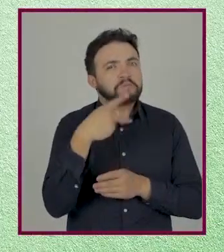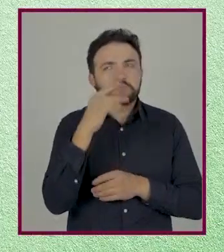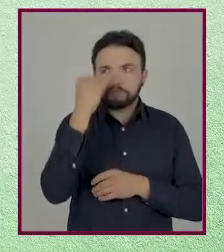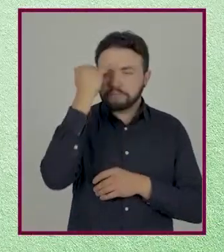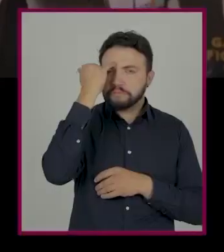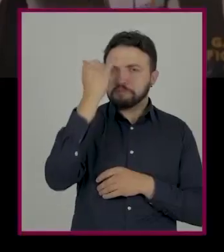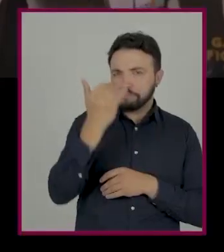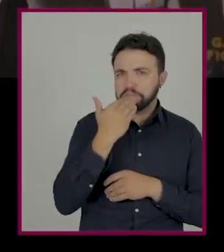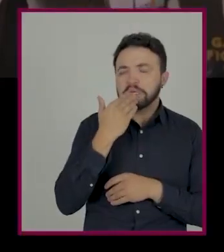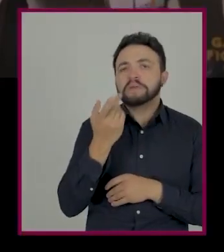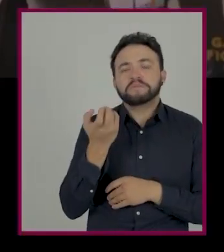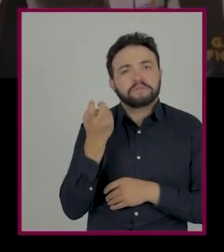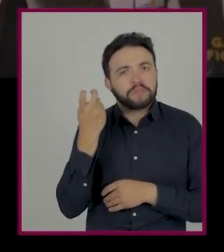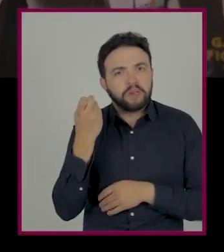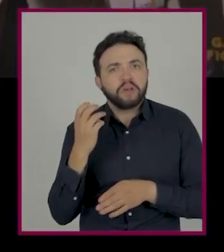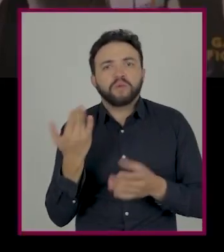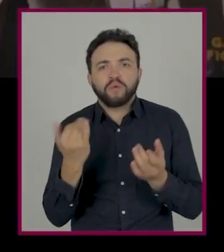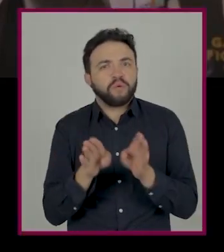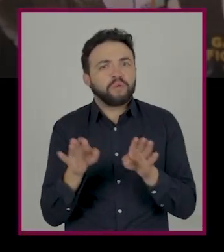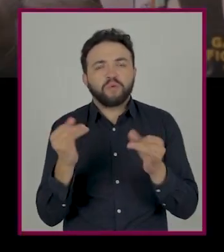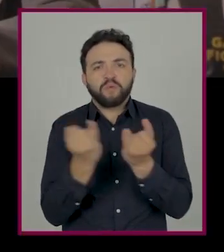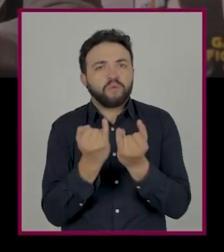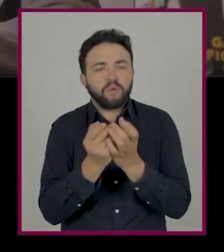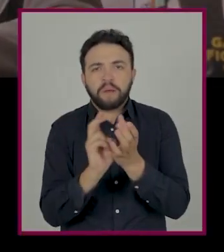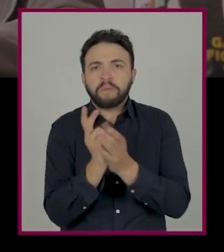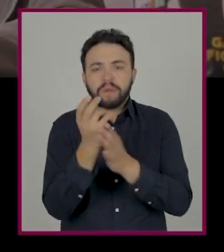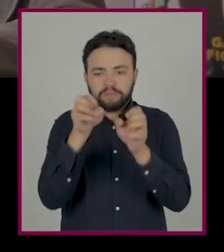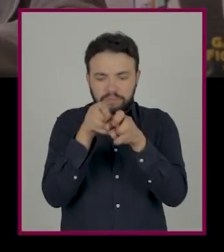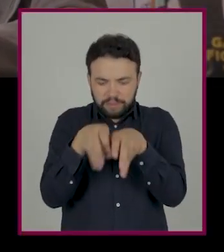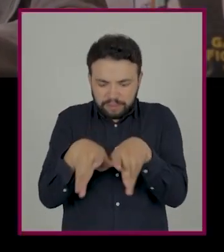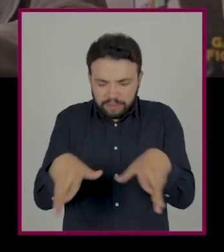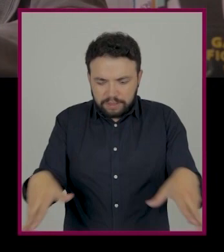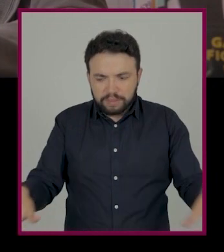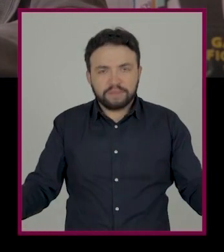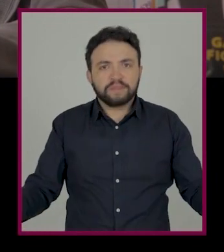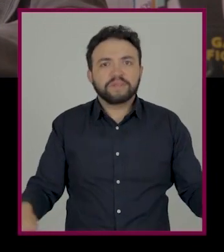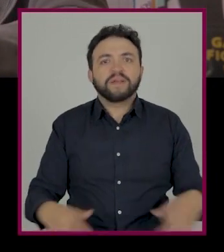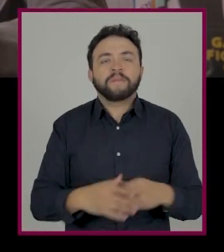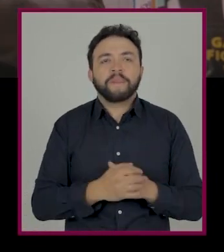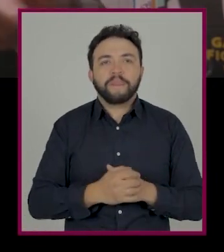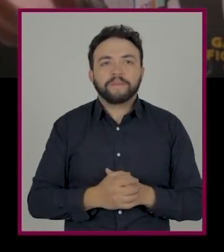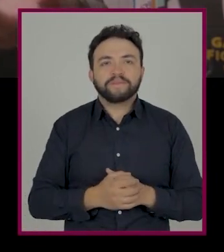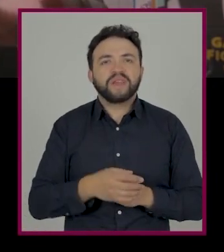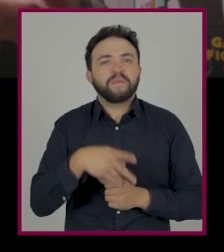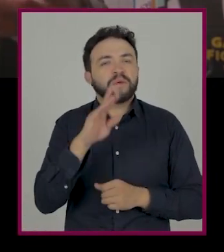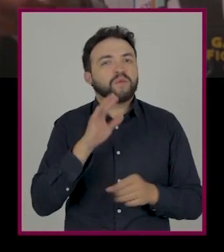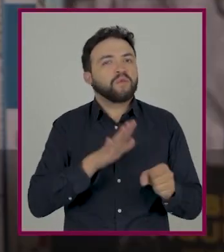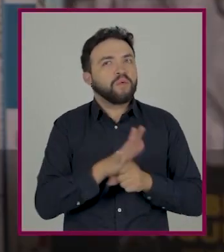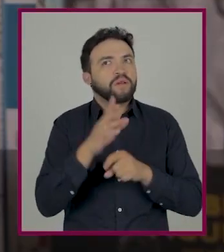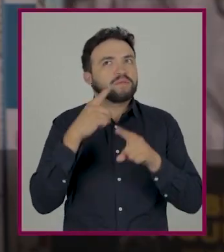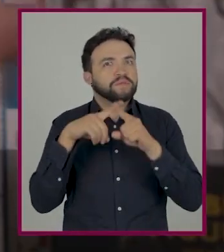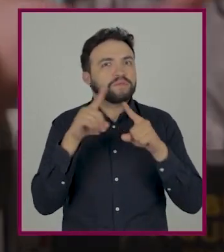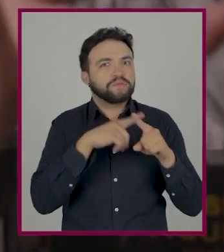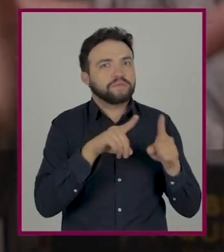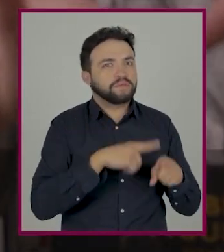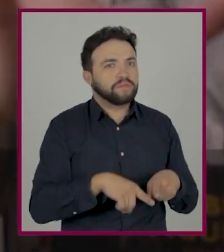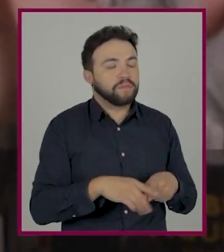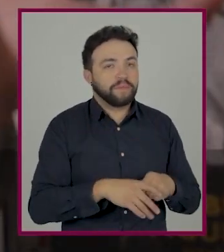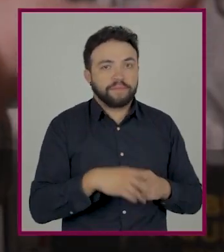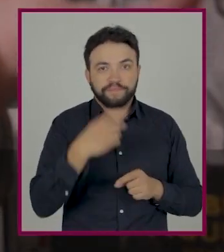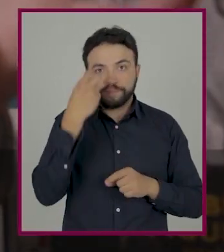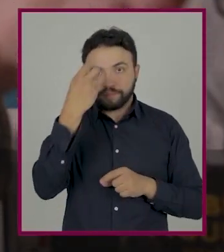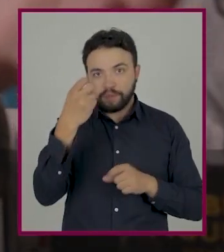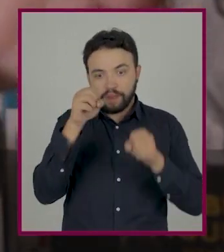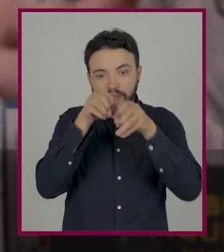raíces. Ah, esa es una gran analogía. Justo esa es su forma. Ya sé cuál es. Pero ¿en